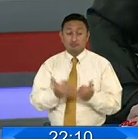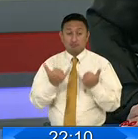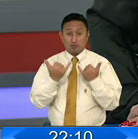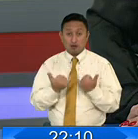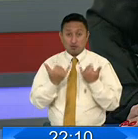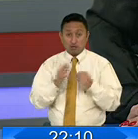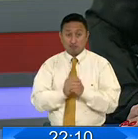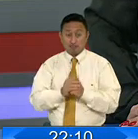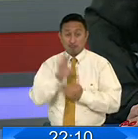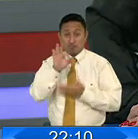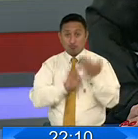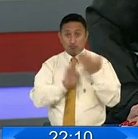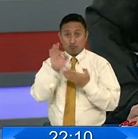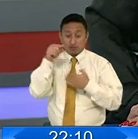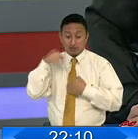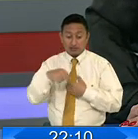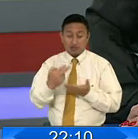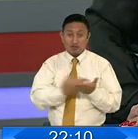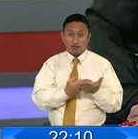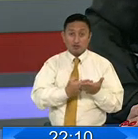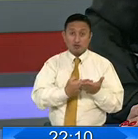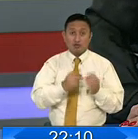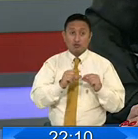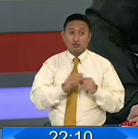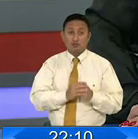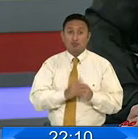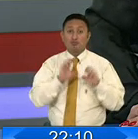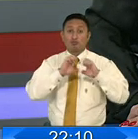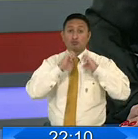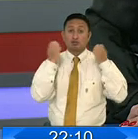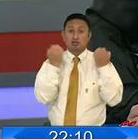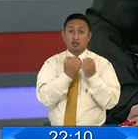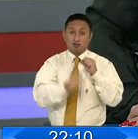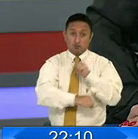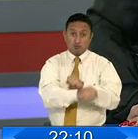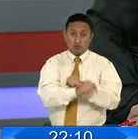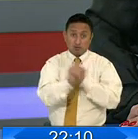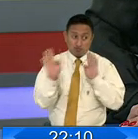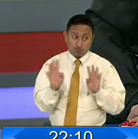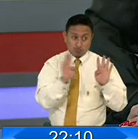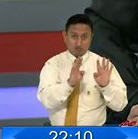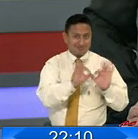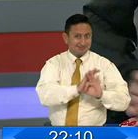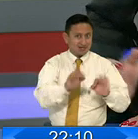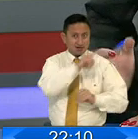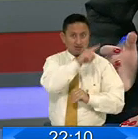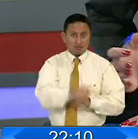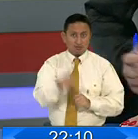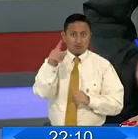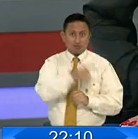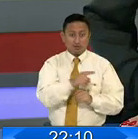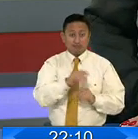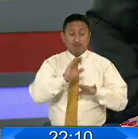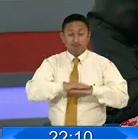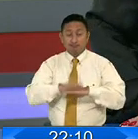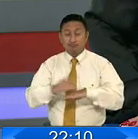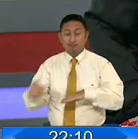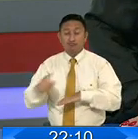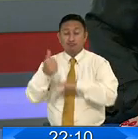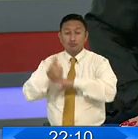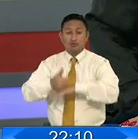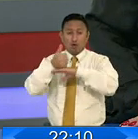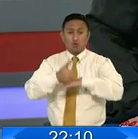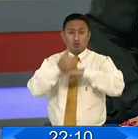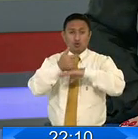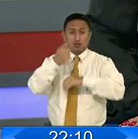existe autorización para la realización de partidos con presencia de público en los estadios. Esto tras el anuncio de varias